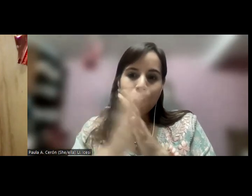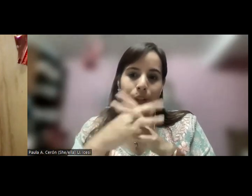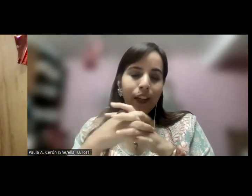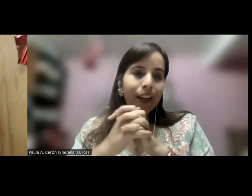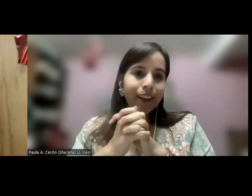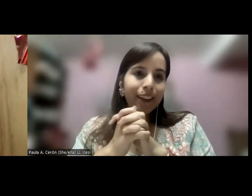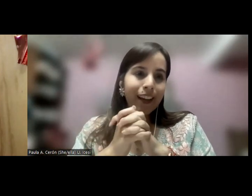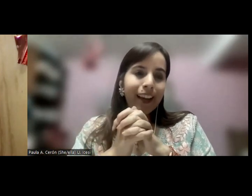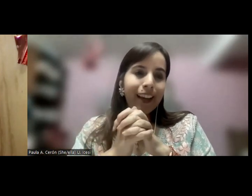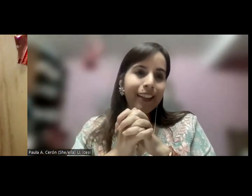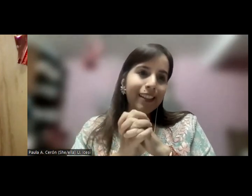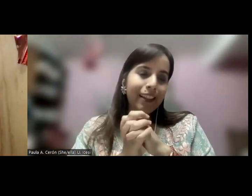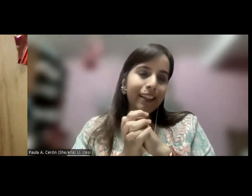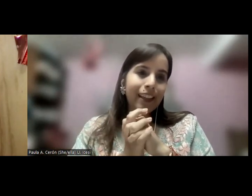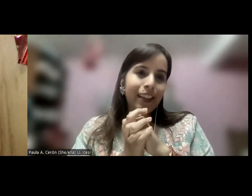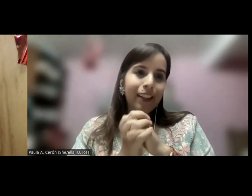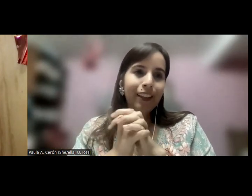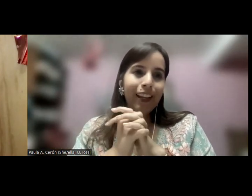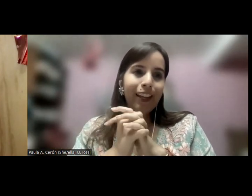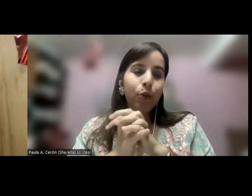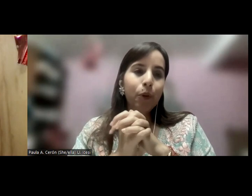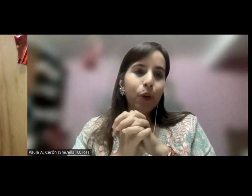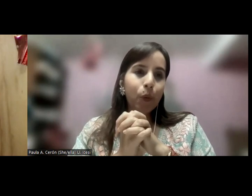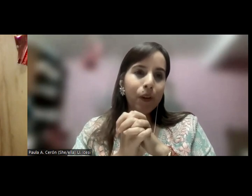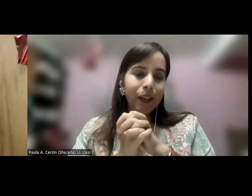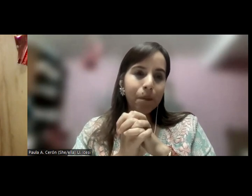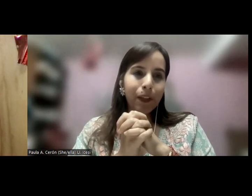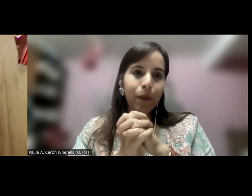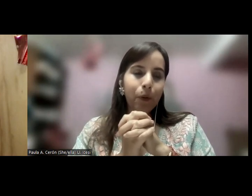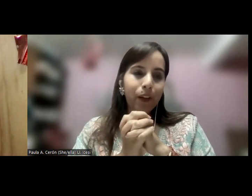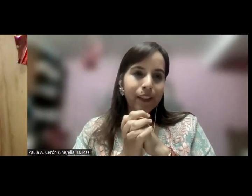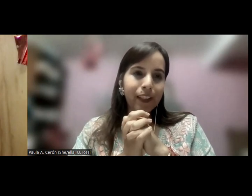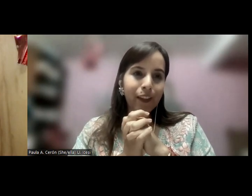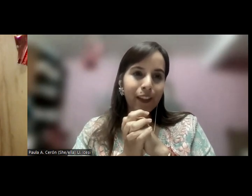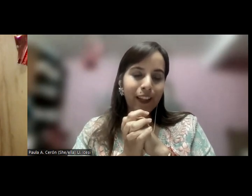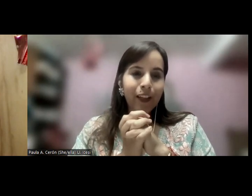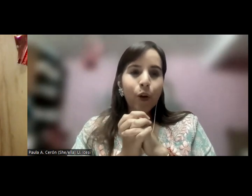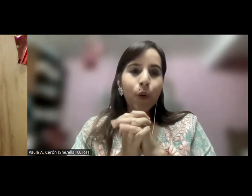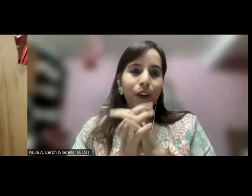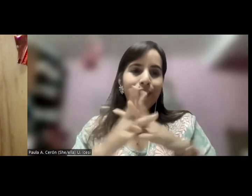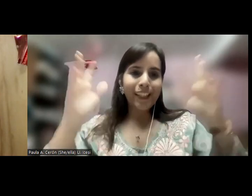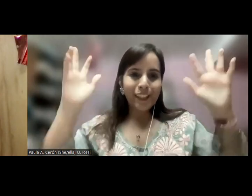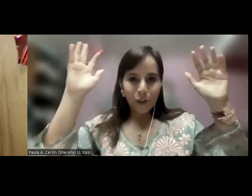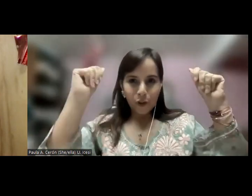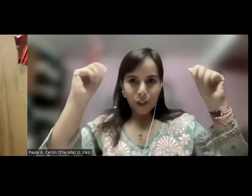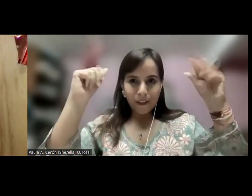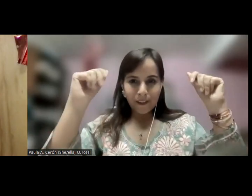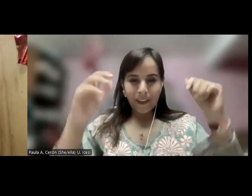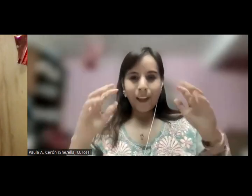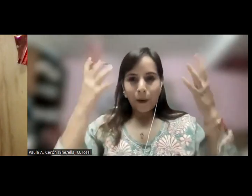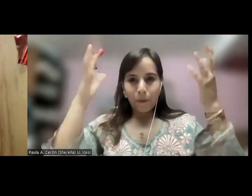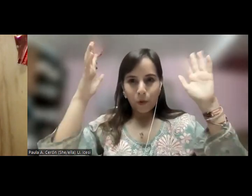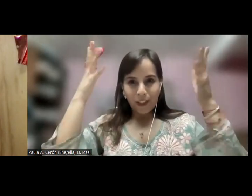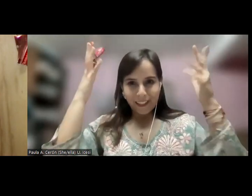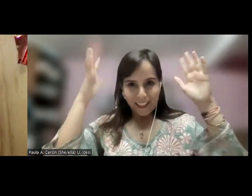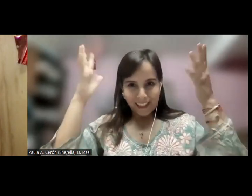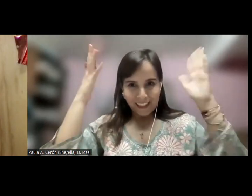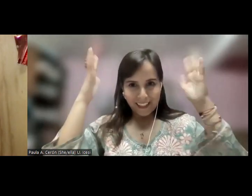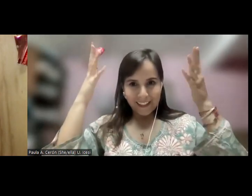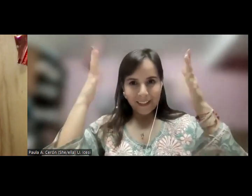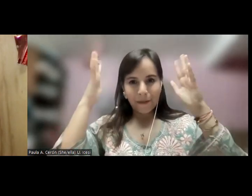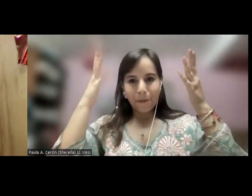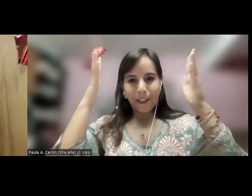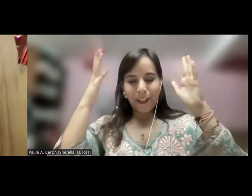comunicarse con Alejandra en el chat está el número de WhatsApp para que puedan escribirle una feliz noche y muchas